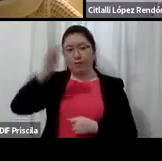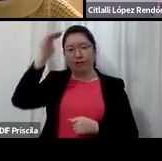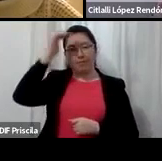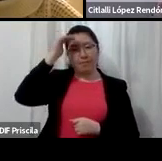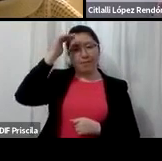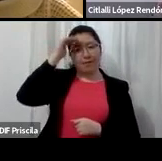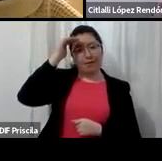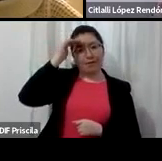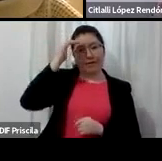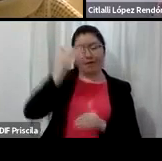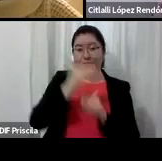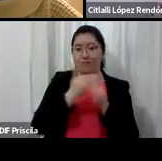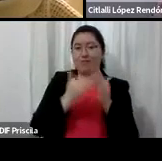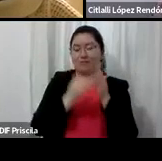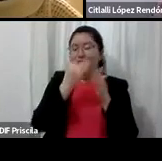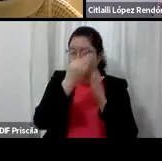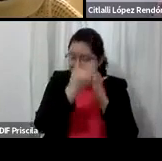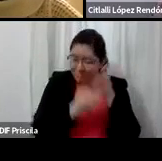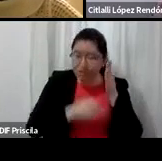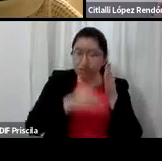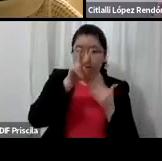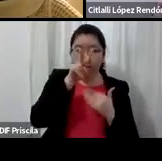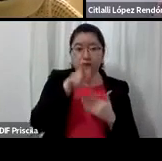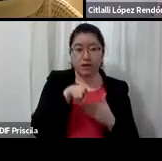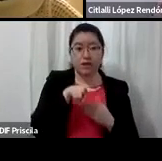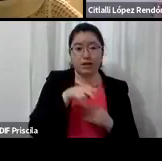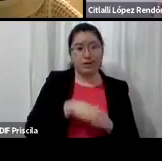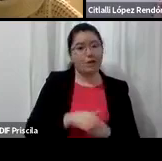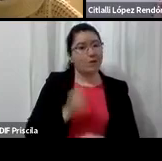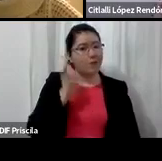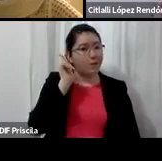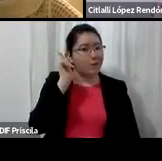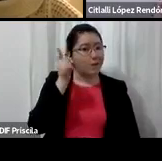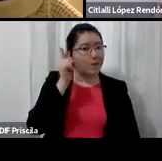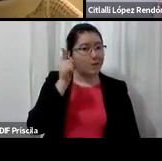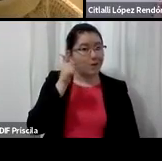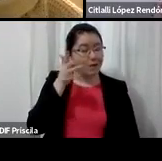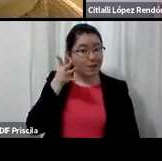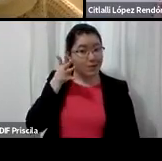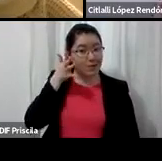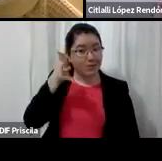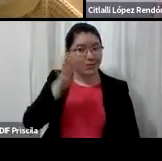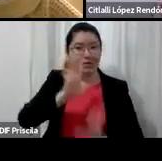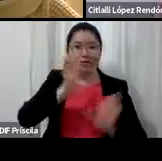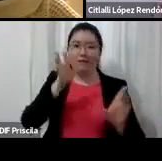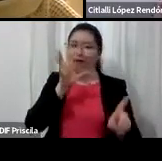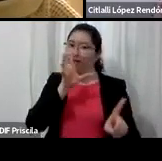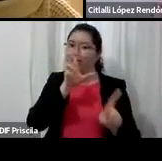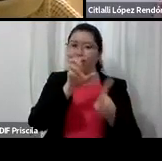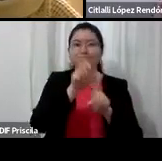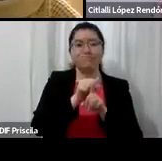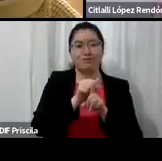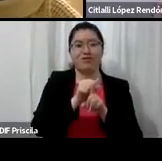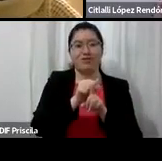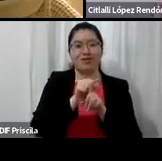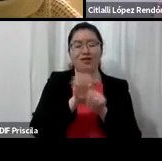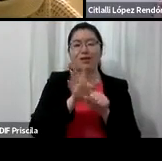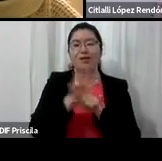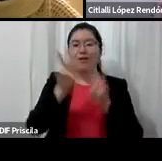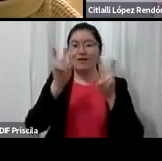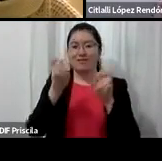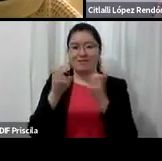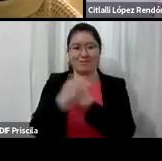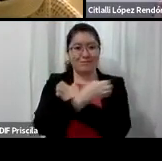quedan pendientes, que siguen pendientes y que ojalá dejen de estar pendientes en la agenda educativa, pero no solo